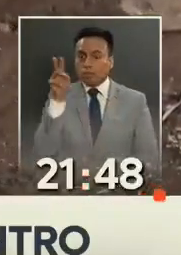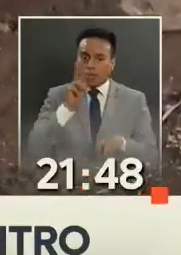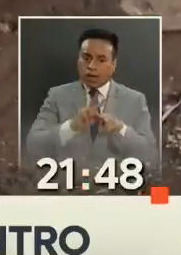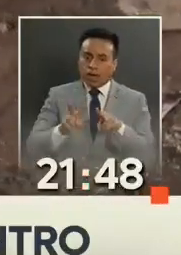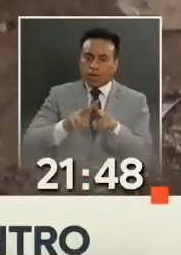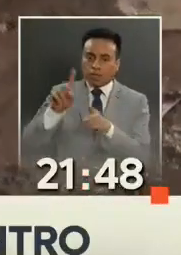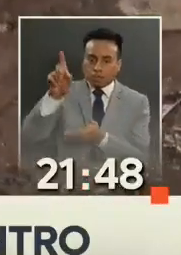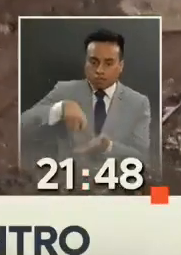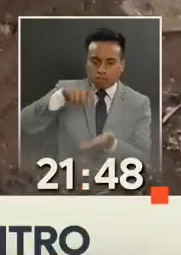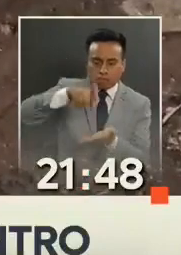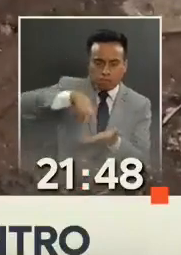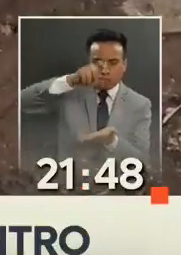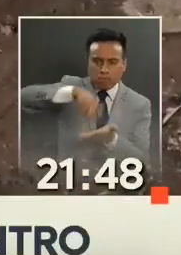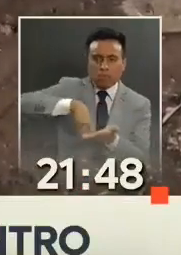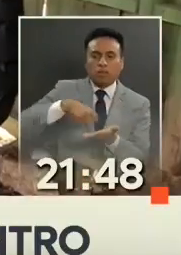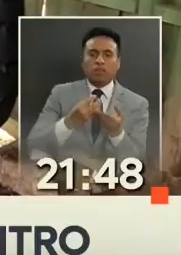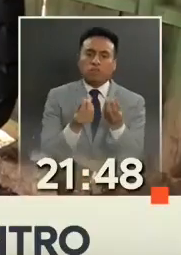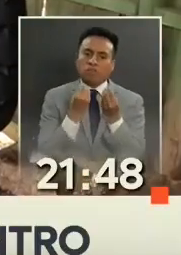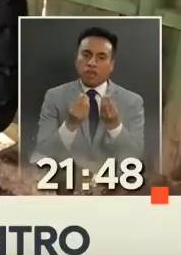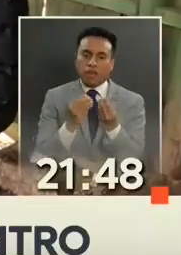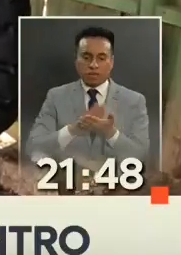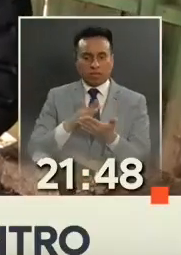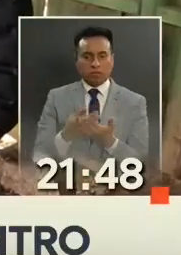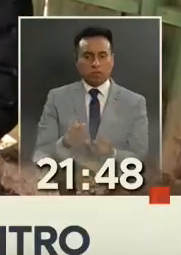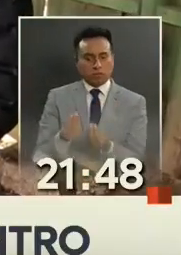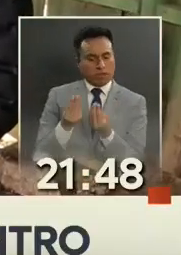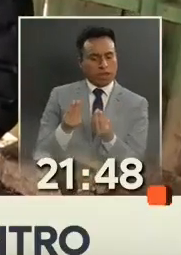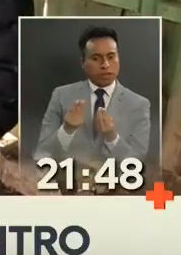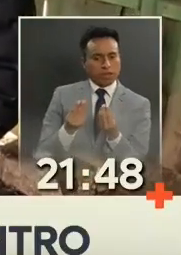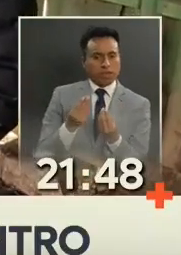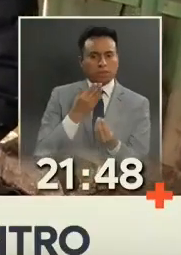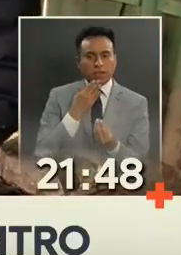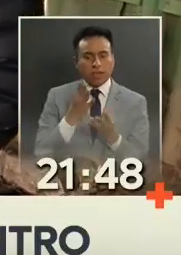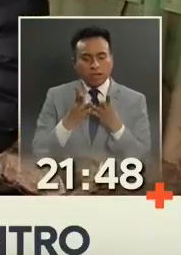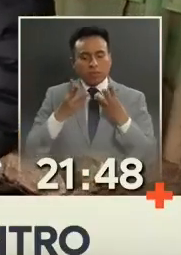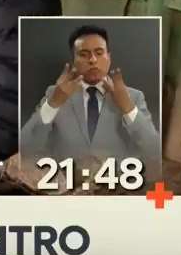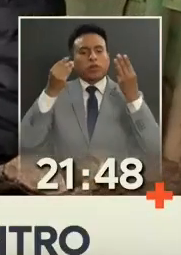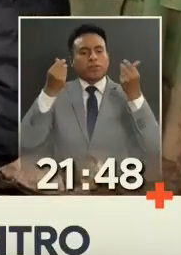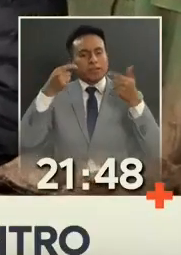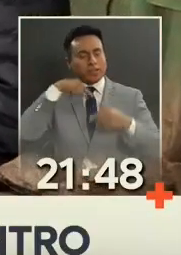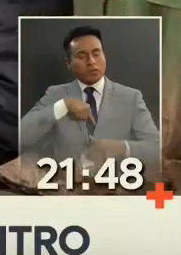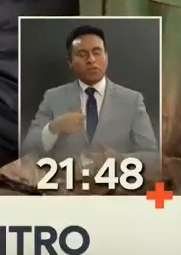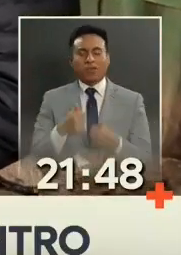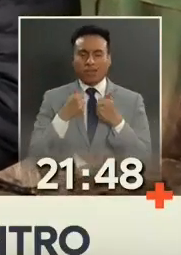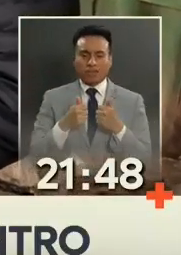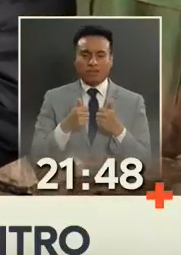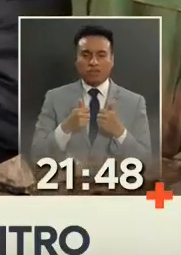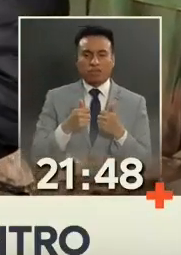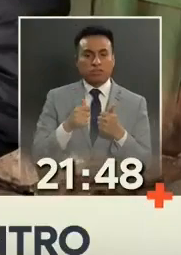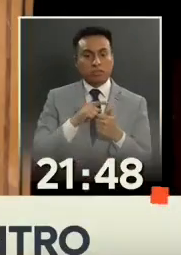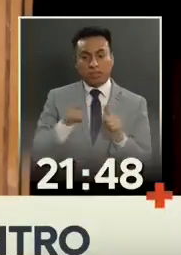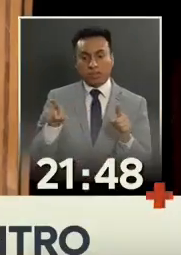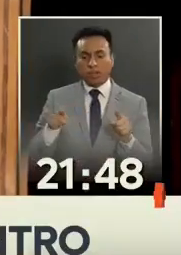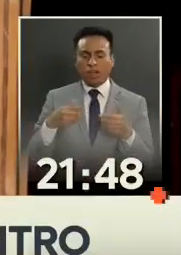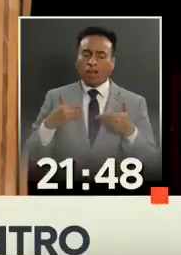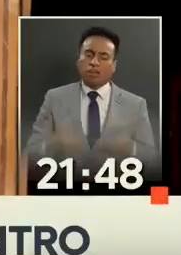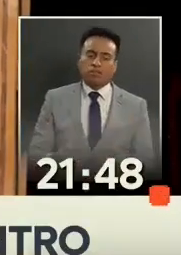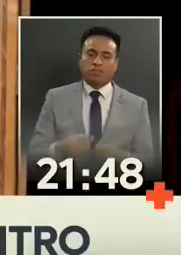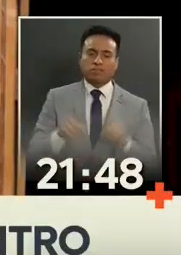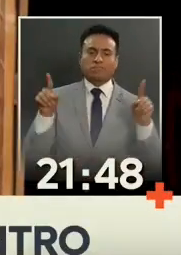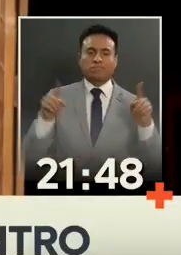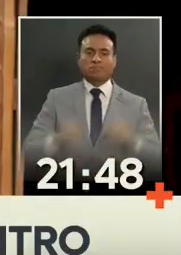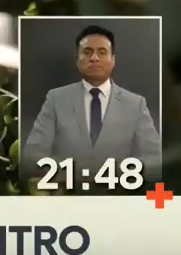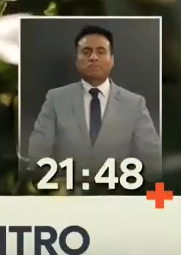que estar bien de, una que es bien de salud, y tiene que estar bien espiritualmente, porque si no te cansa la mitad.